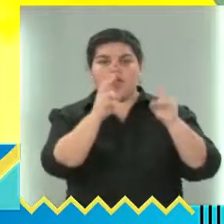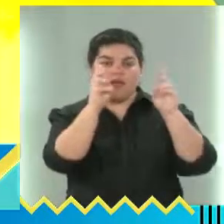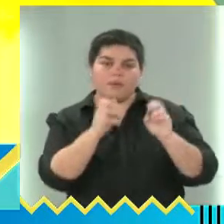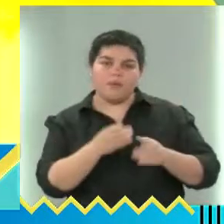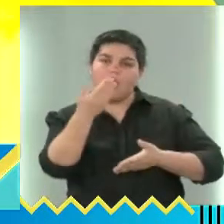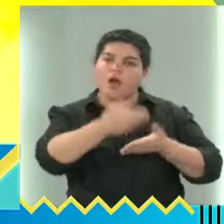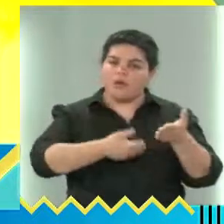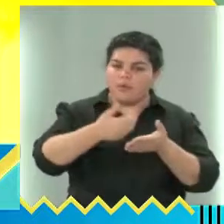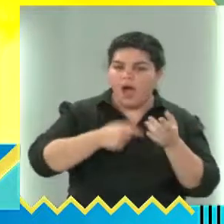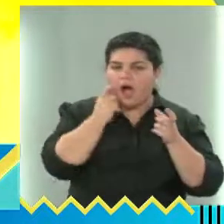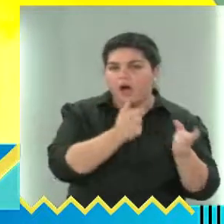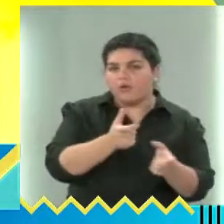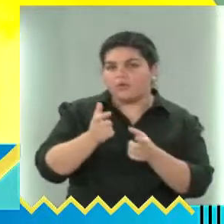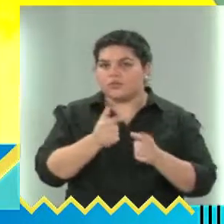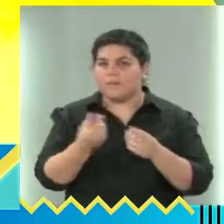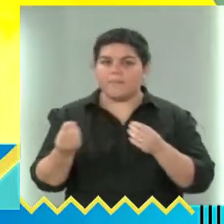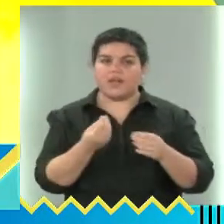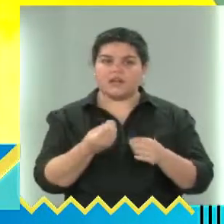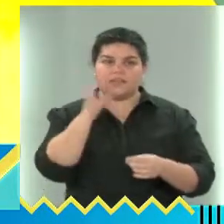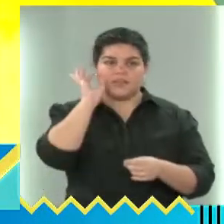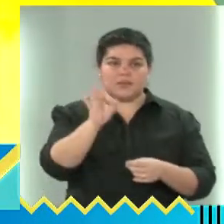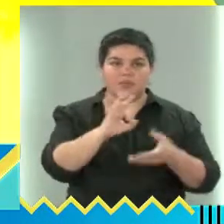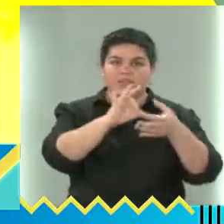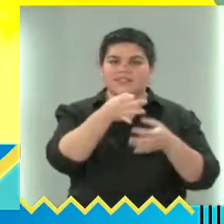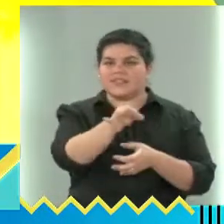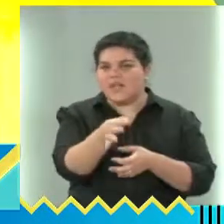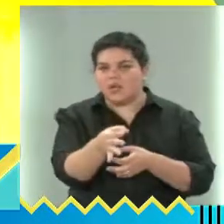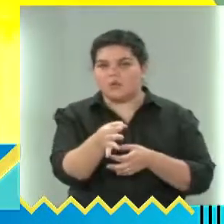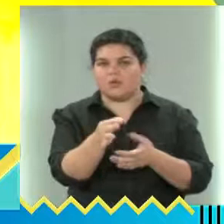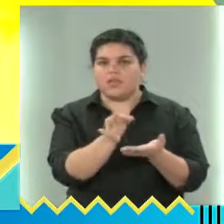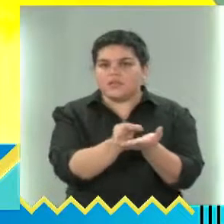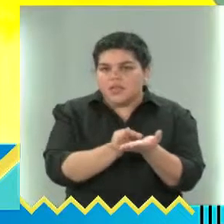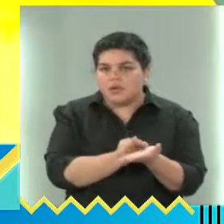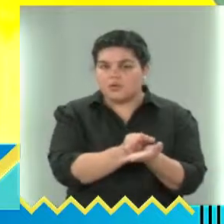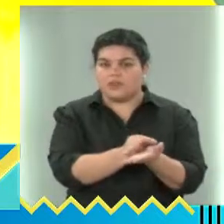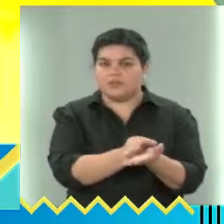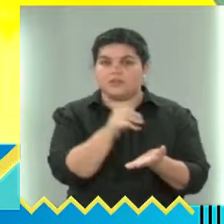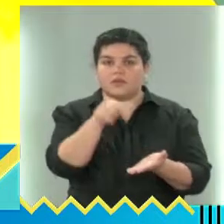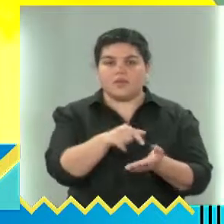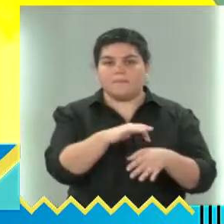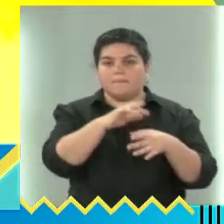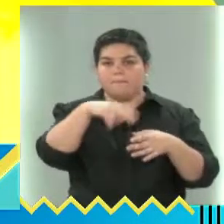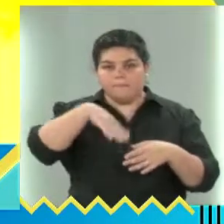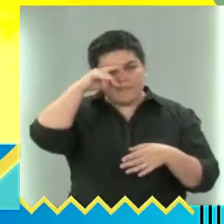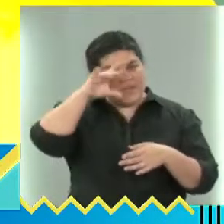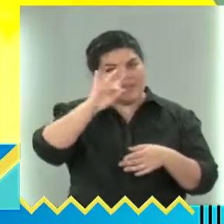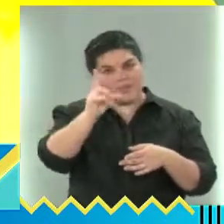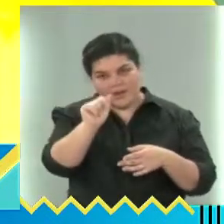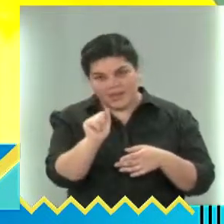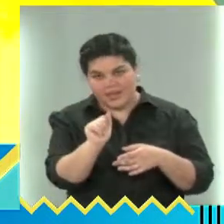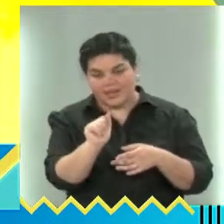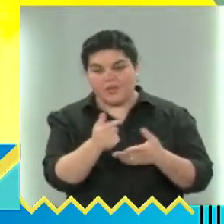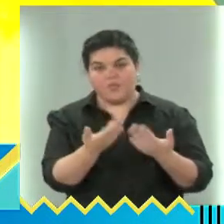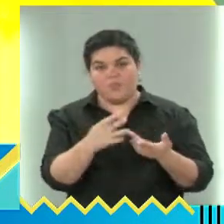en conjunto con la parte de la captación de células progenitoras, que debe hacer médula ósea, para ir viendo qué estrategias